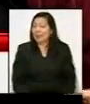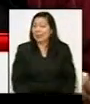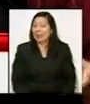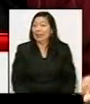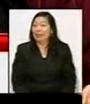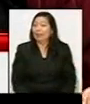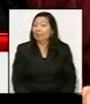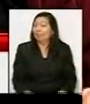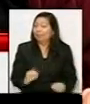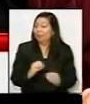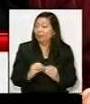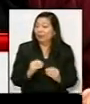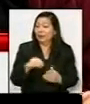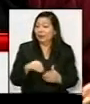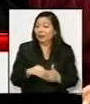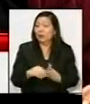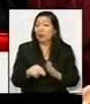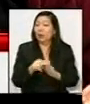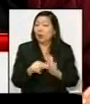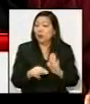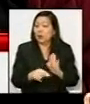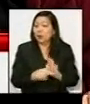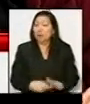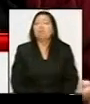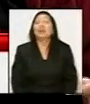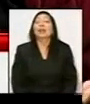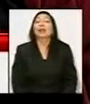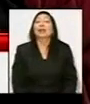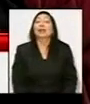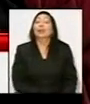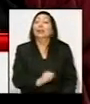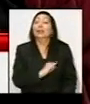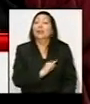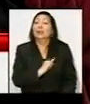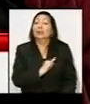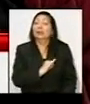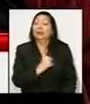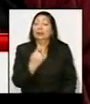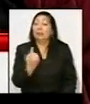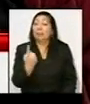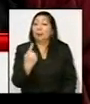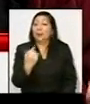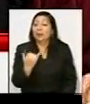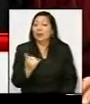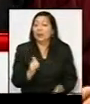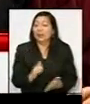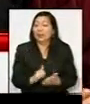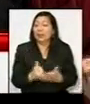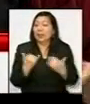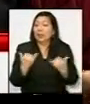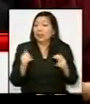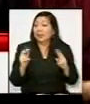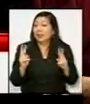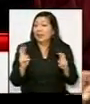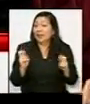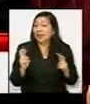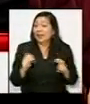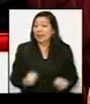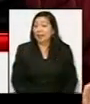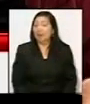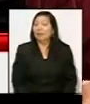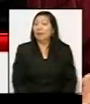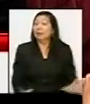perturbarían el normal funcionamiento de las instituciones autónomas por eso es que en este tema presidenta